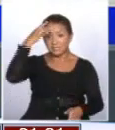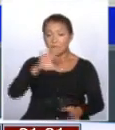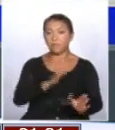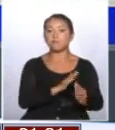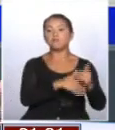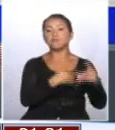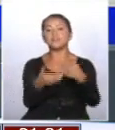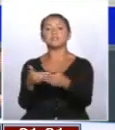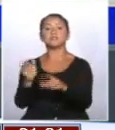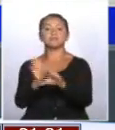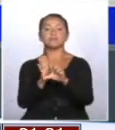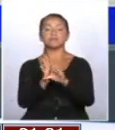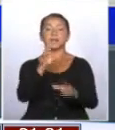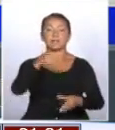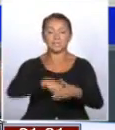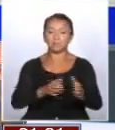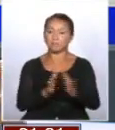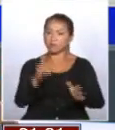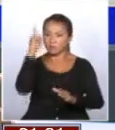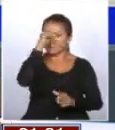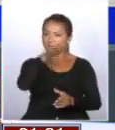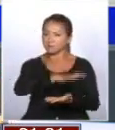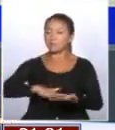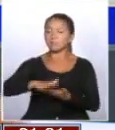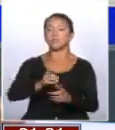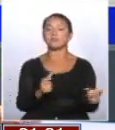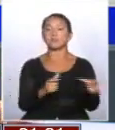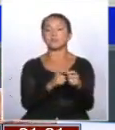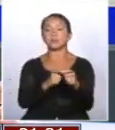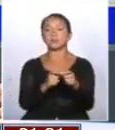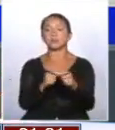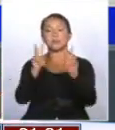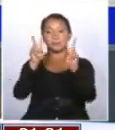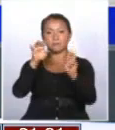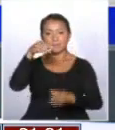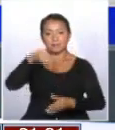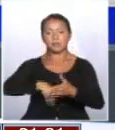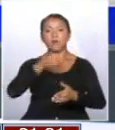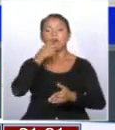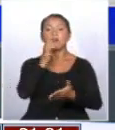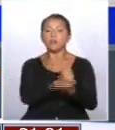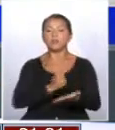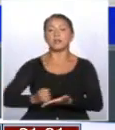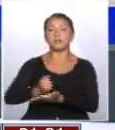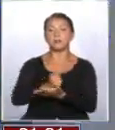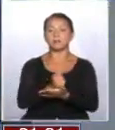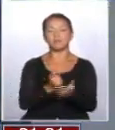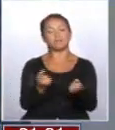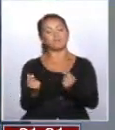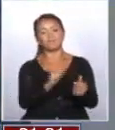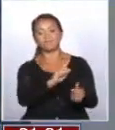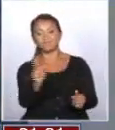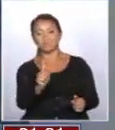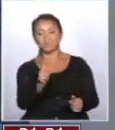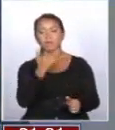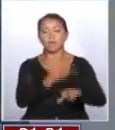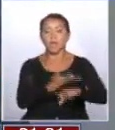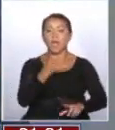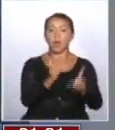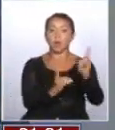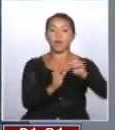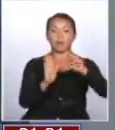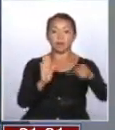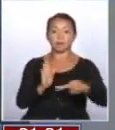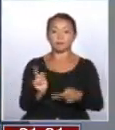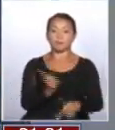procesos legislativos internos son bastante complejos. Sí. Hay una comisión de régimen interno. Bueno, ¿cuáles son los trámites que tienen que hacer? Probablemente no, porque si existiera alguna